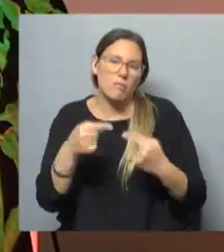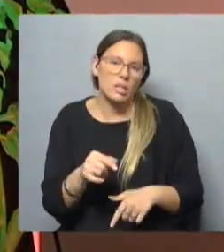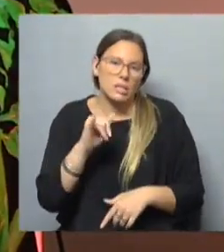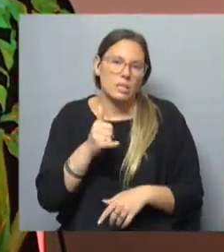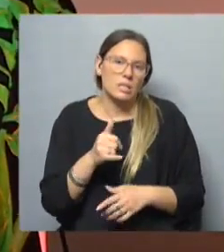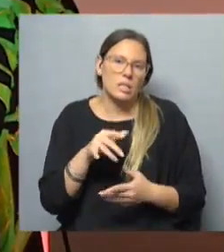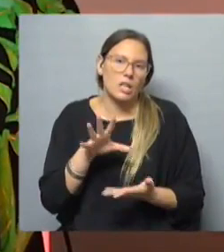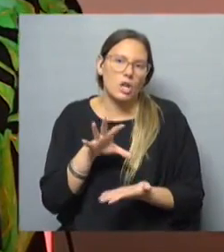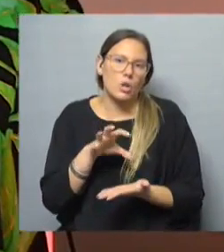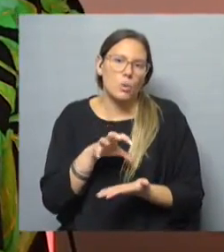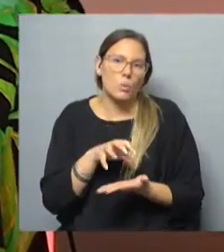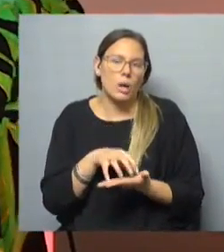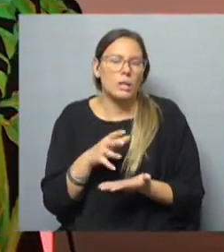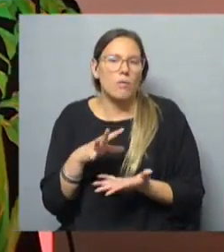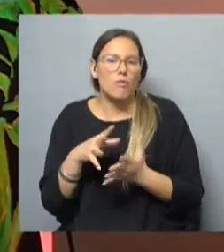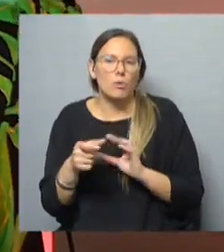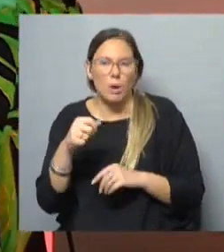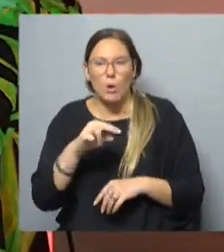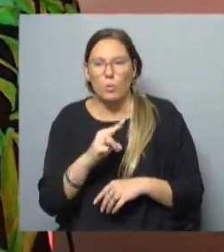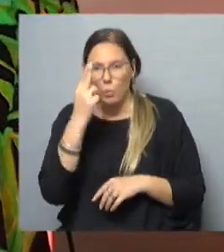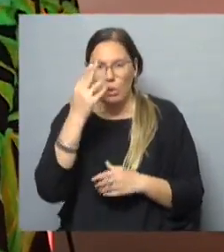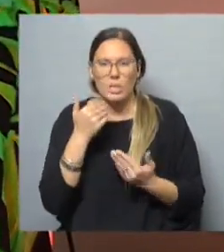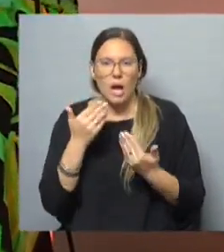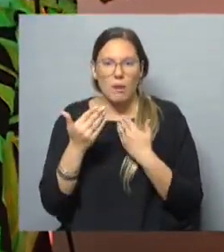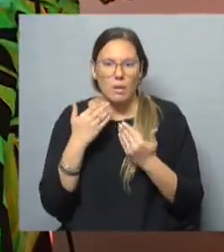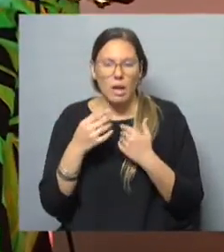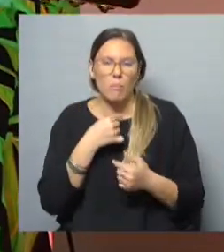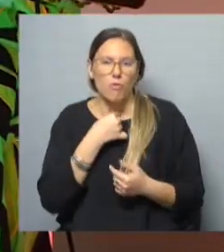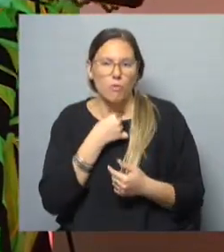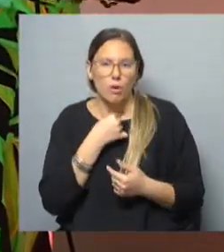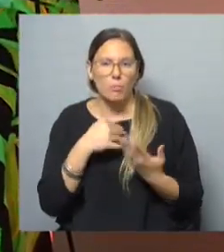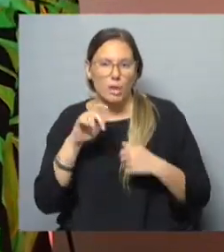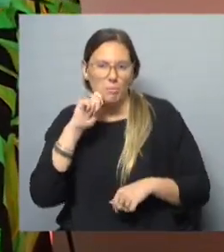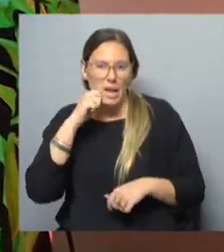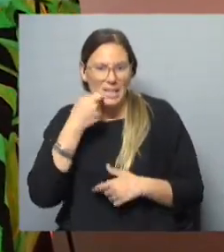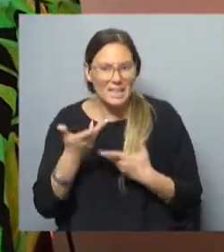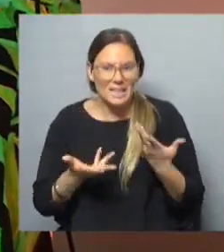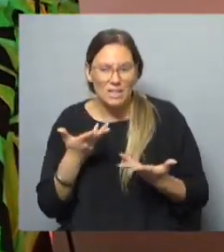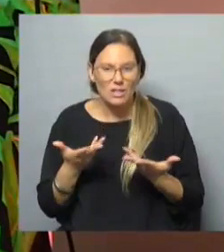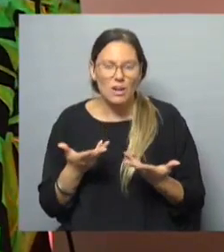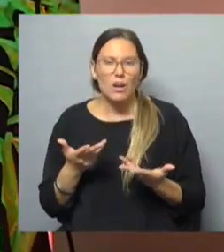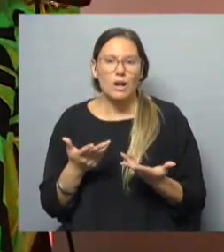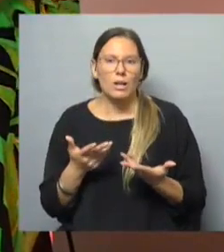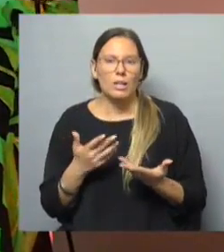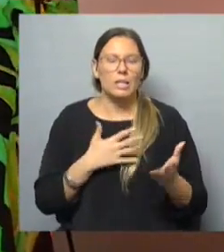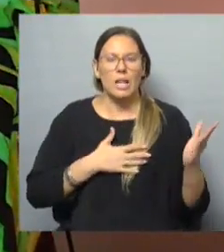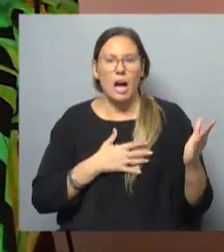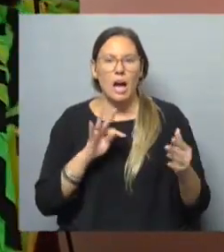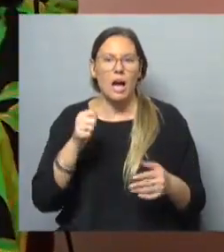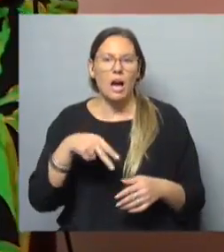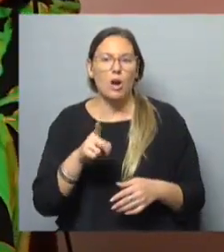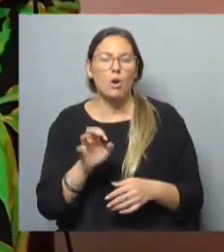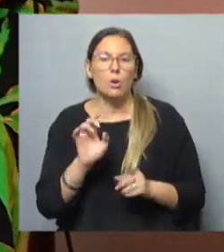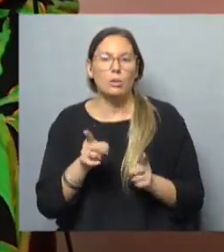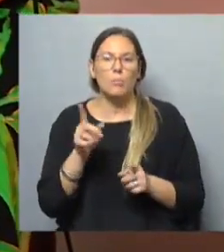lugares de resonancia, viste que los uruguayos, hablamos de las uruguayas grave porque queda más lindo y eso, sí, tango. Y también eso de